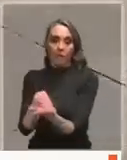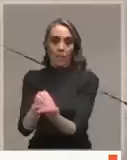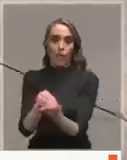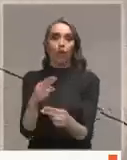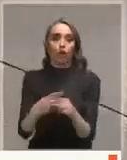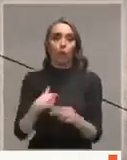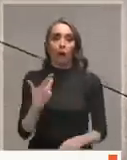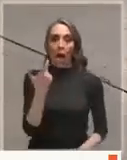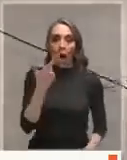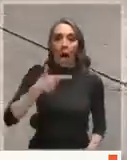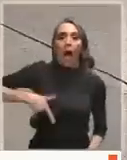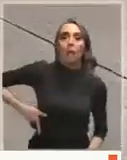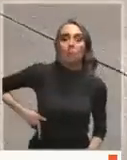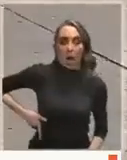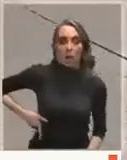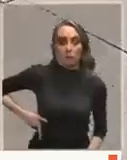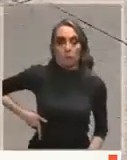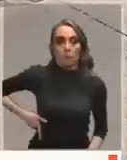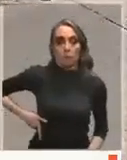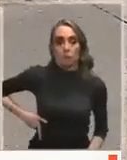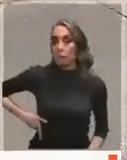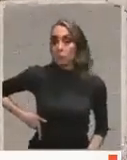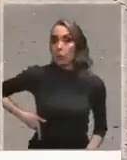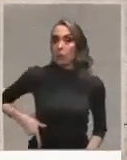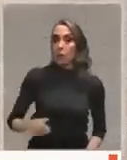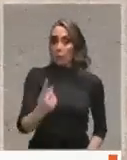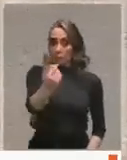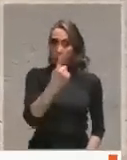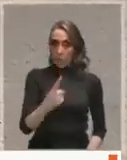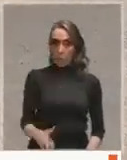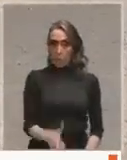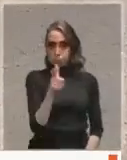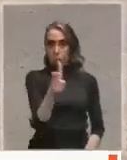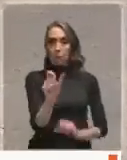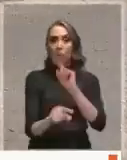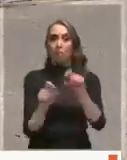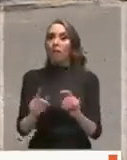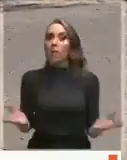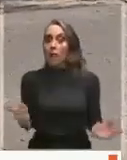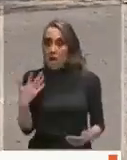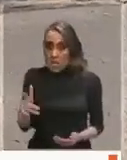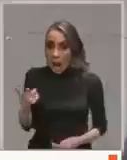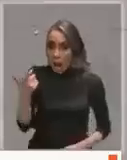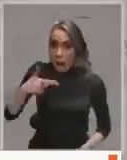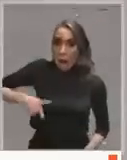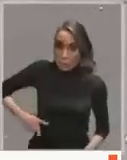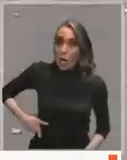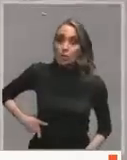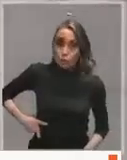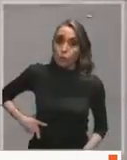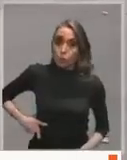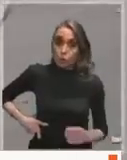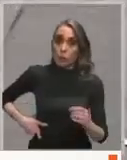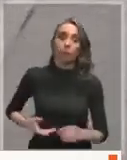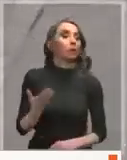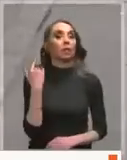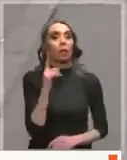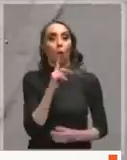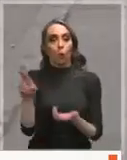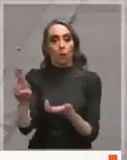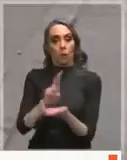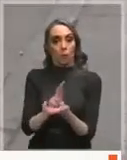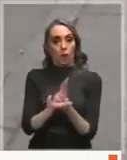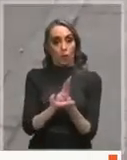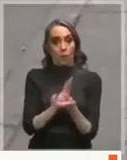registrarlo. Claro. Porque hay que defenderse. Claro. ¿Ah, ya tiene el arma con usted? Sí. En el último mensaje enviado